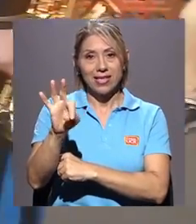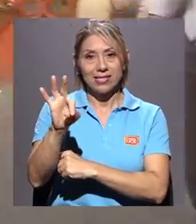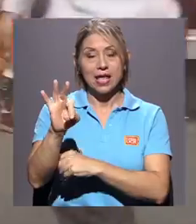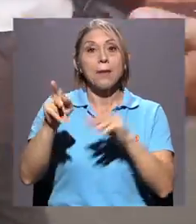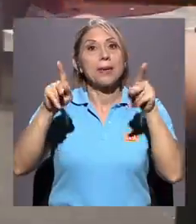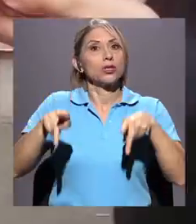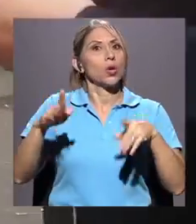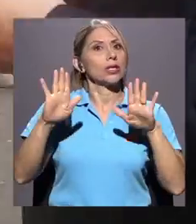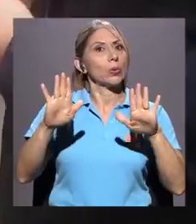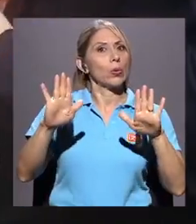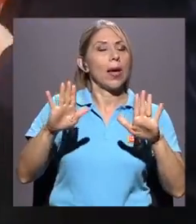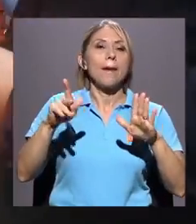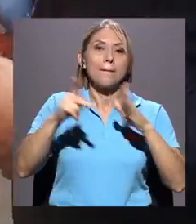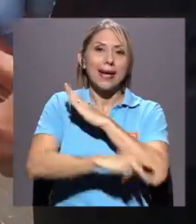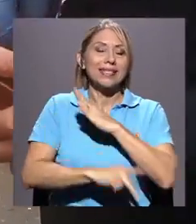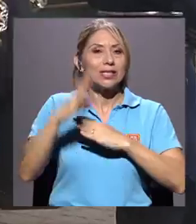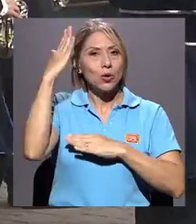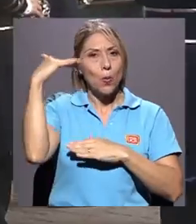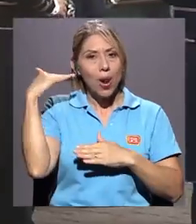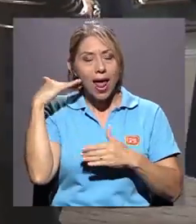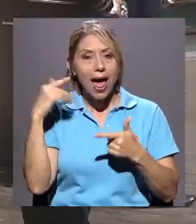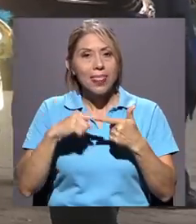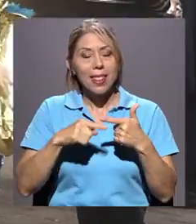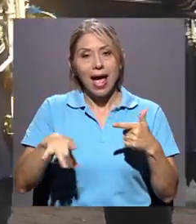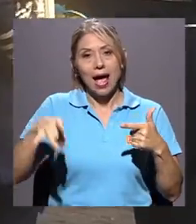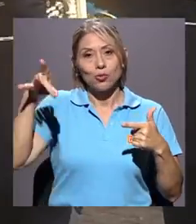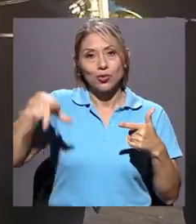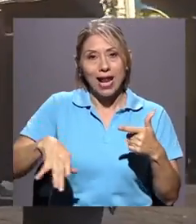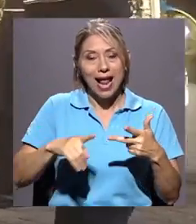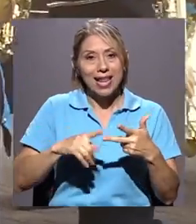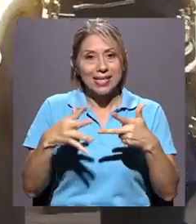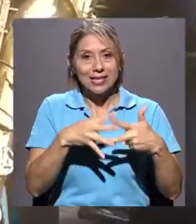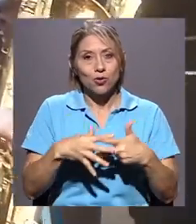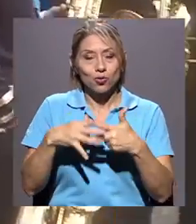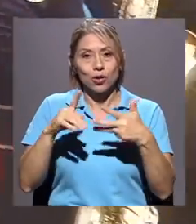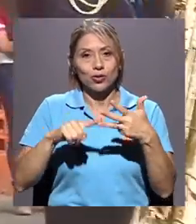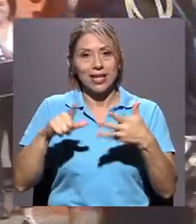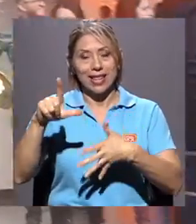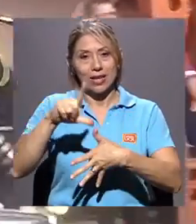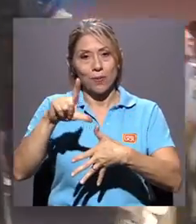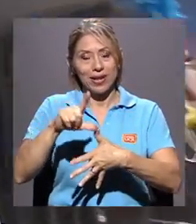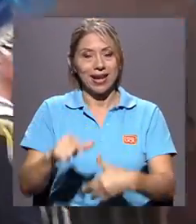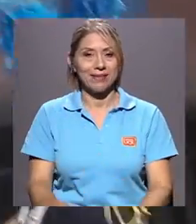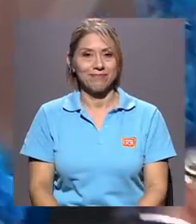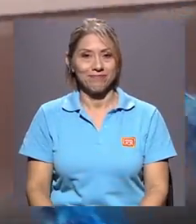como Holanda, Australia, Estados Unidos y de distintas naciones de Latinoamérica.